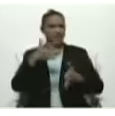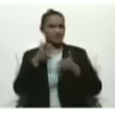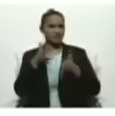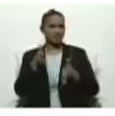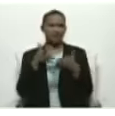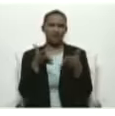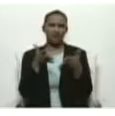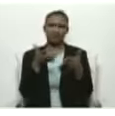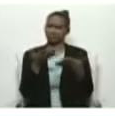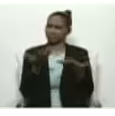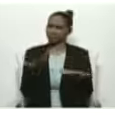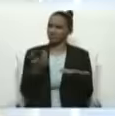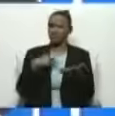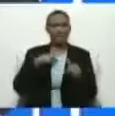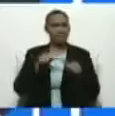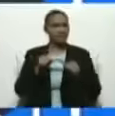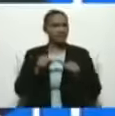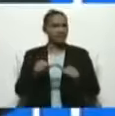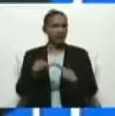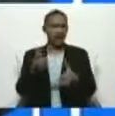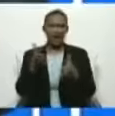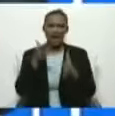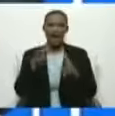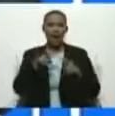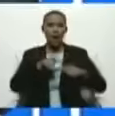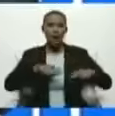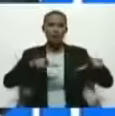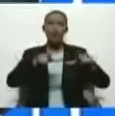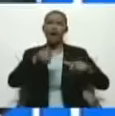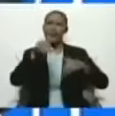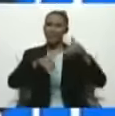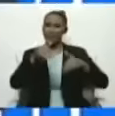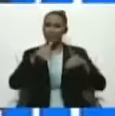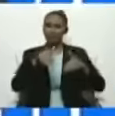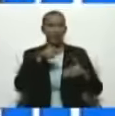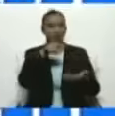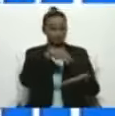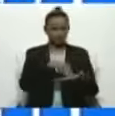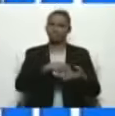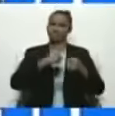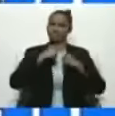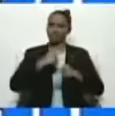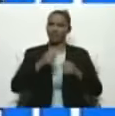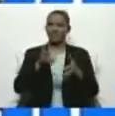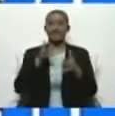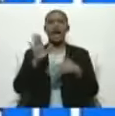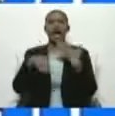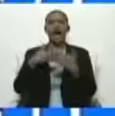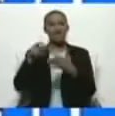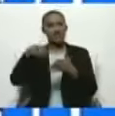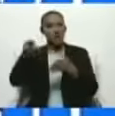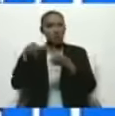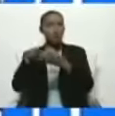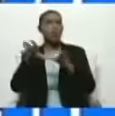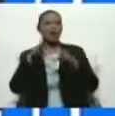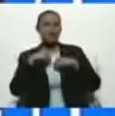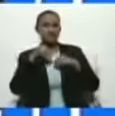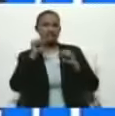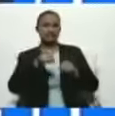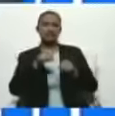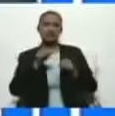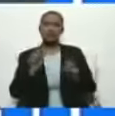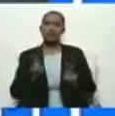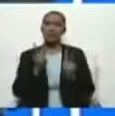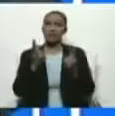hemos escuchado esto antes? Mantengámonos en los centros de votación hasta que reconozcan la victoria. ¿Dónde han